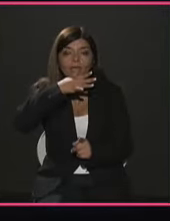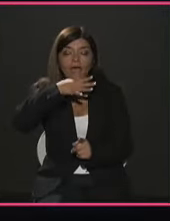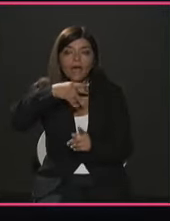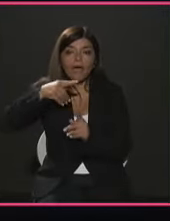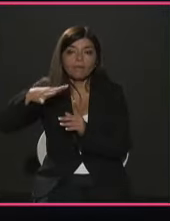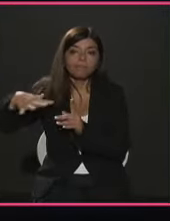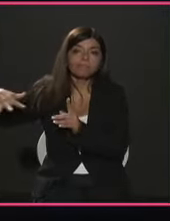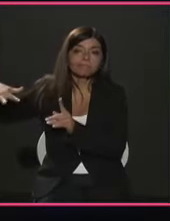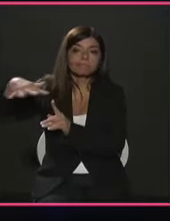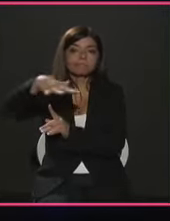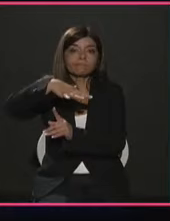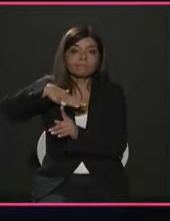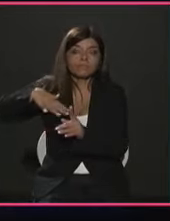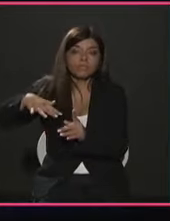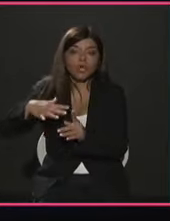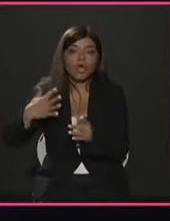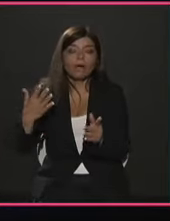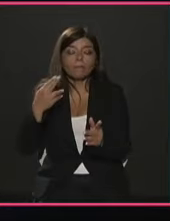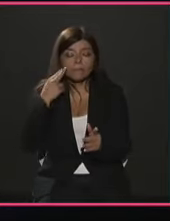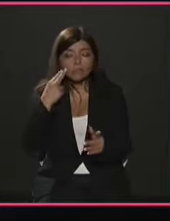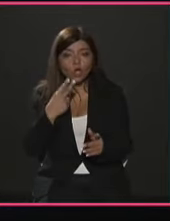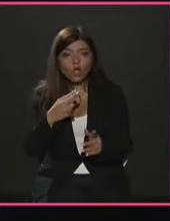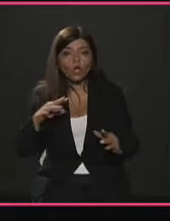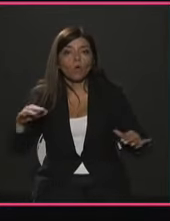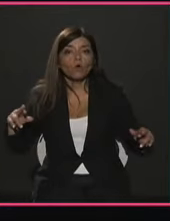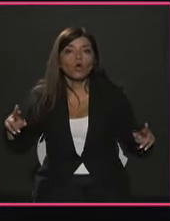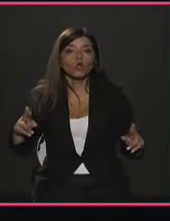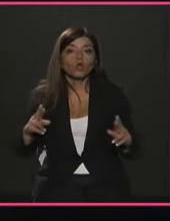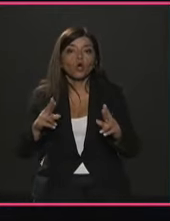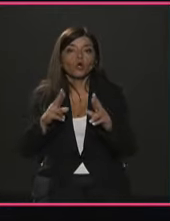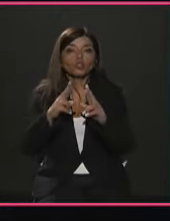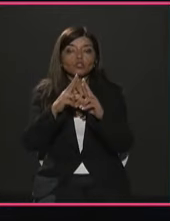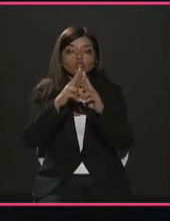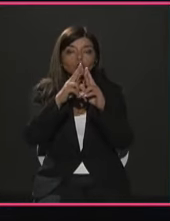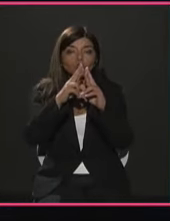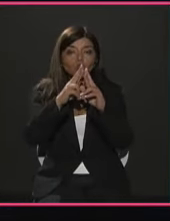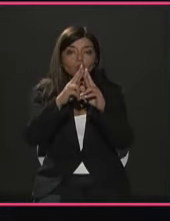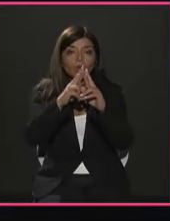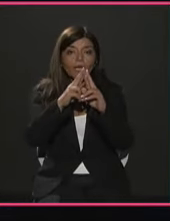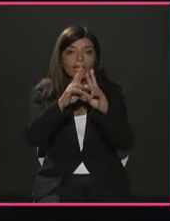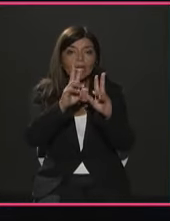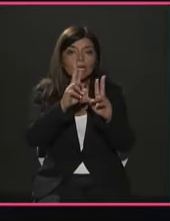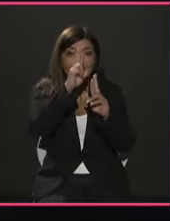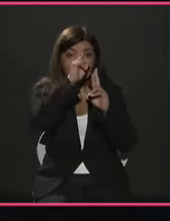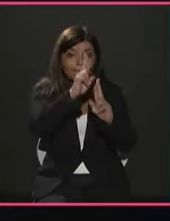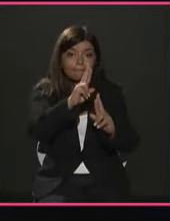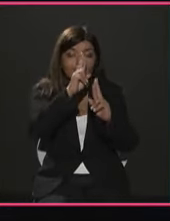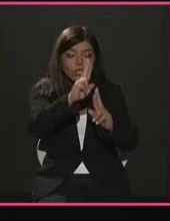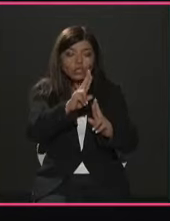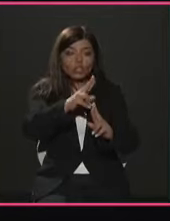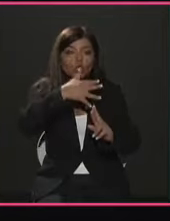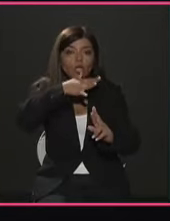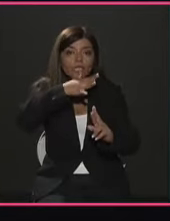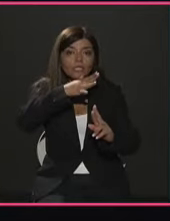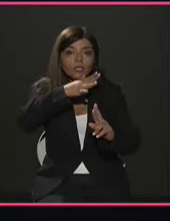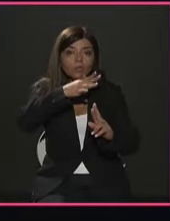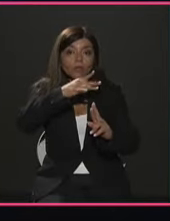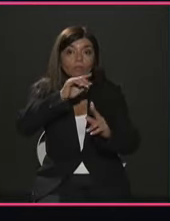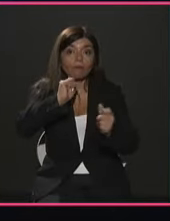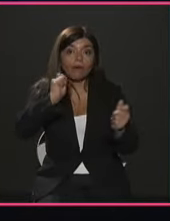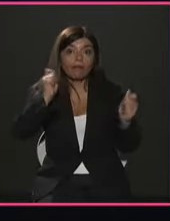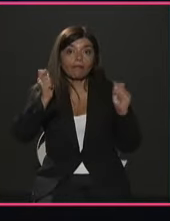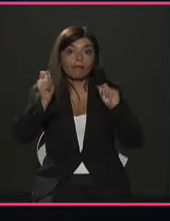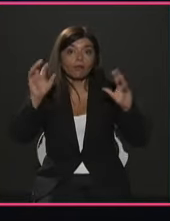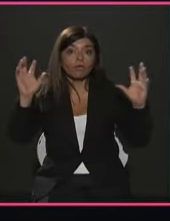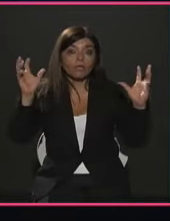Antes de hablar Cómo construir resiliencia de hídrica para poder lidiar con el cambio climático